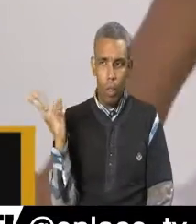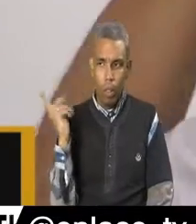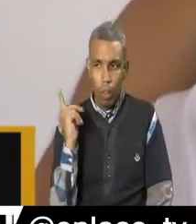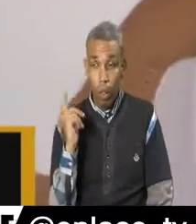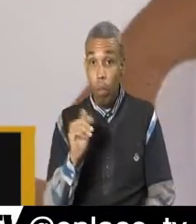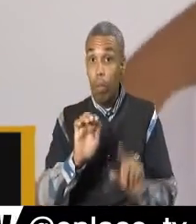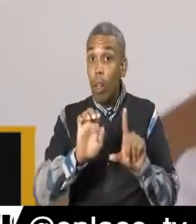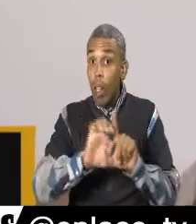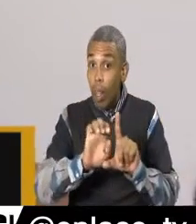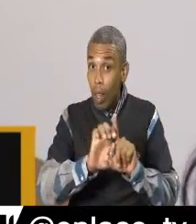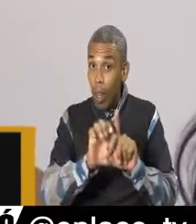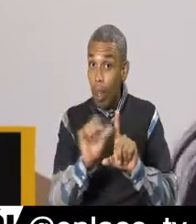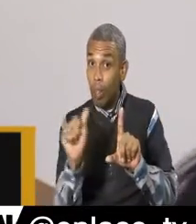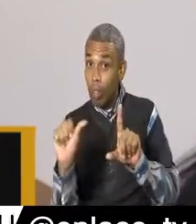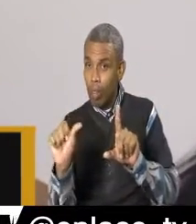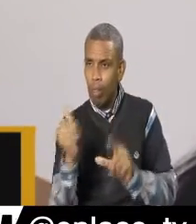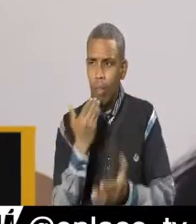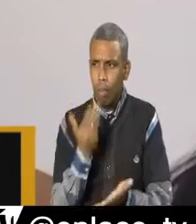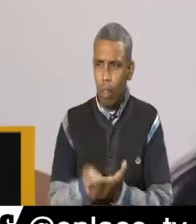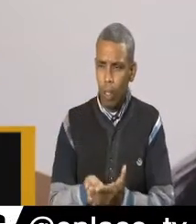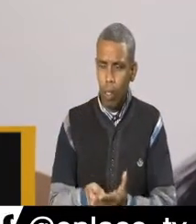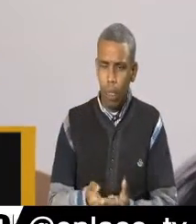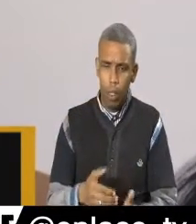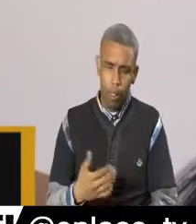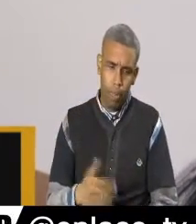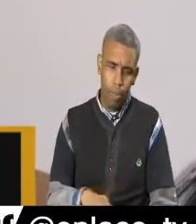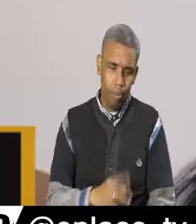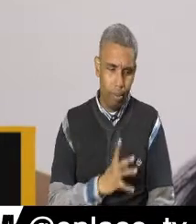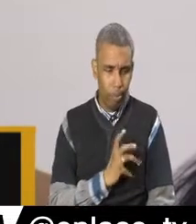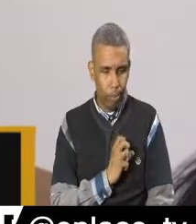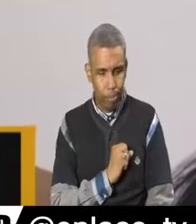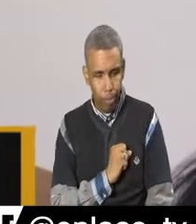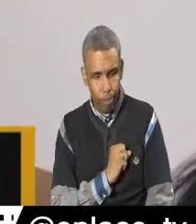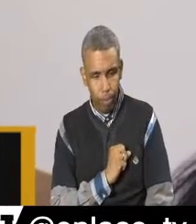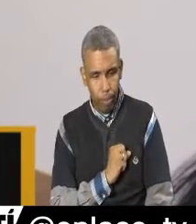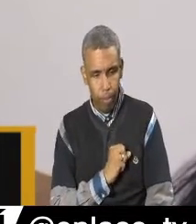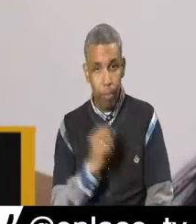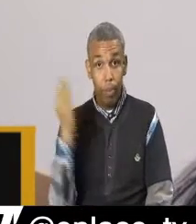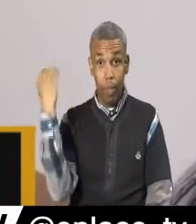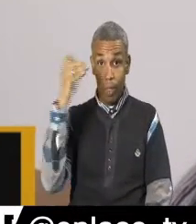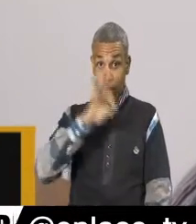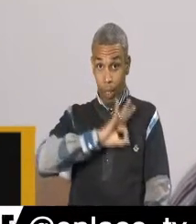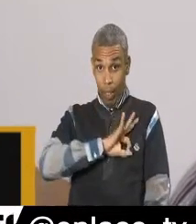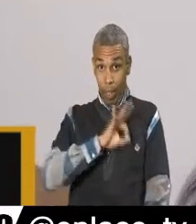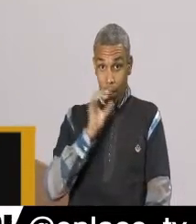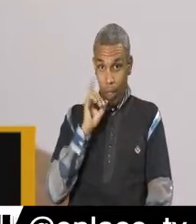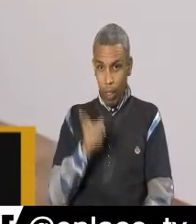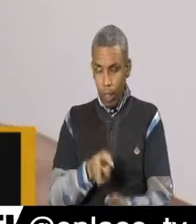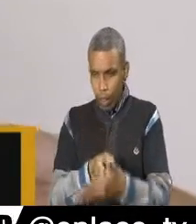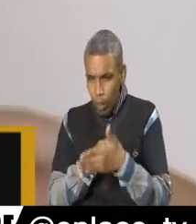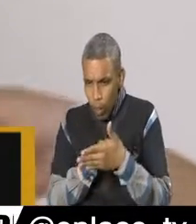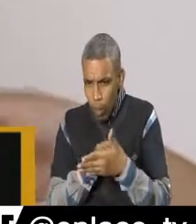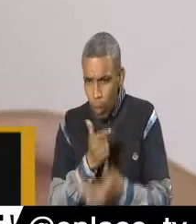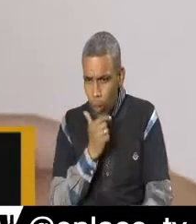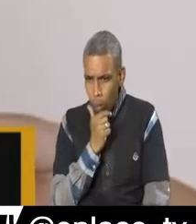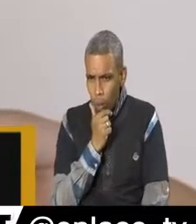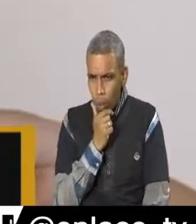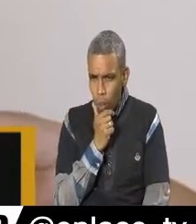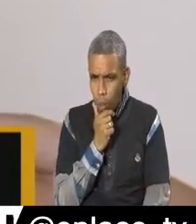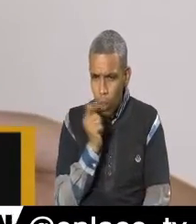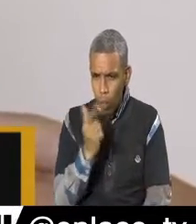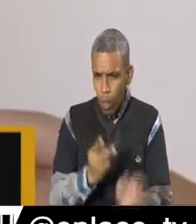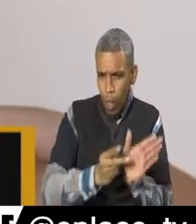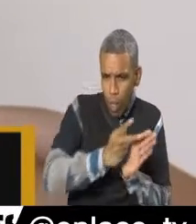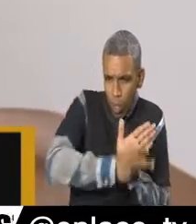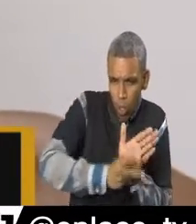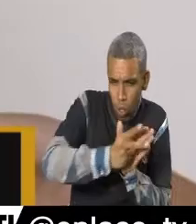10 también, de la noticia. El sábado, por medio del noticiero, pues apenas yo lo vi, conocí la situación del señor Jesús Barrera.